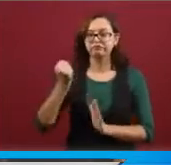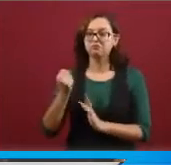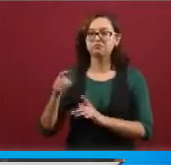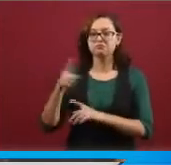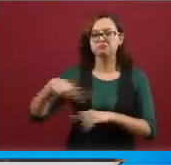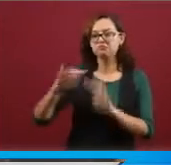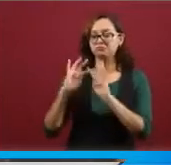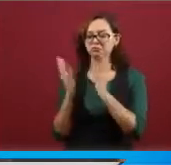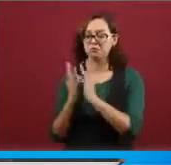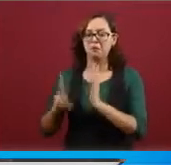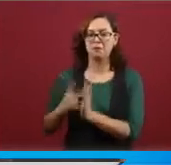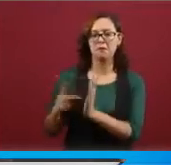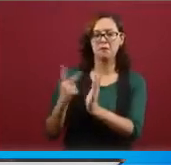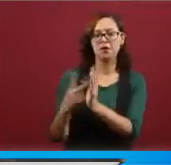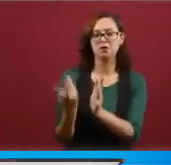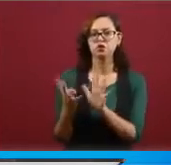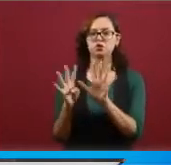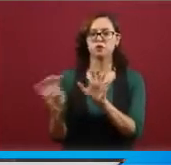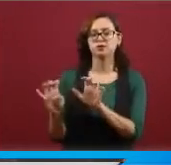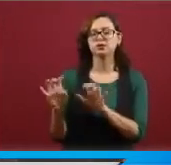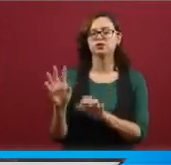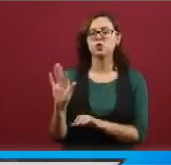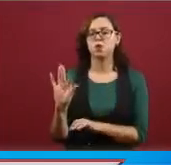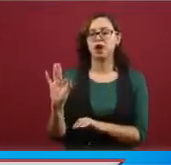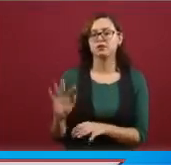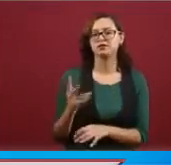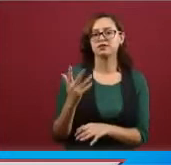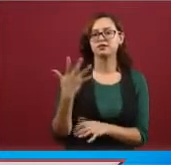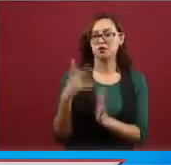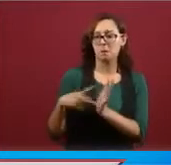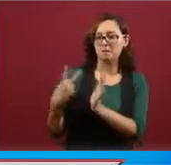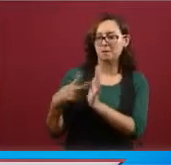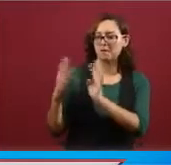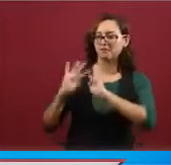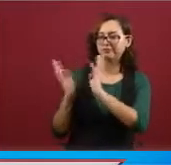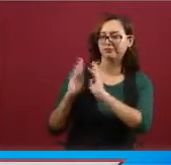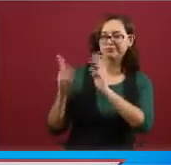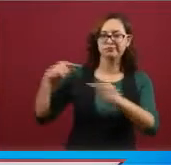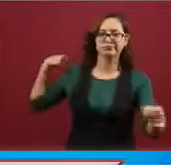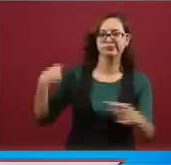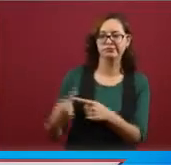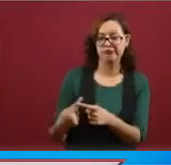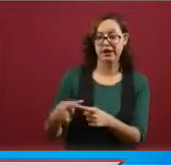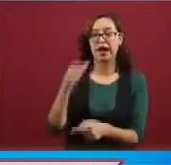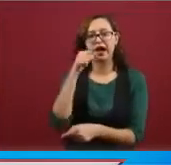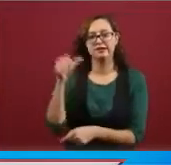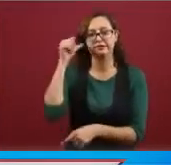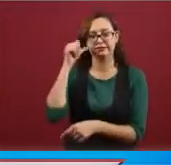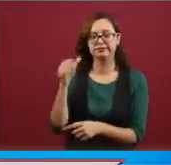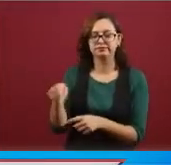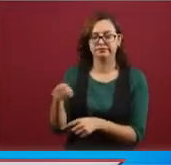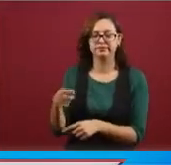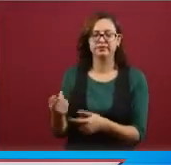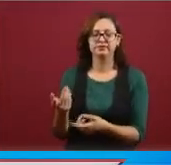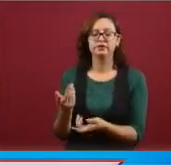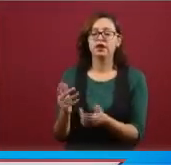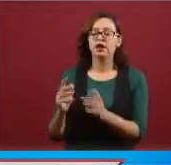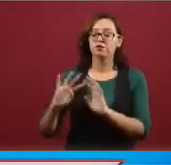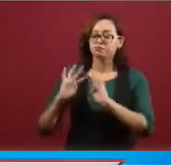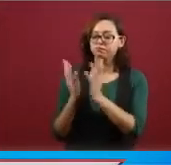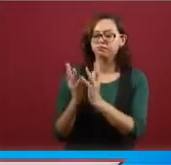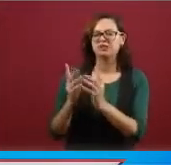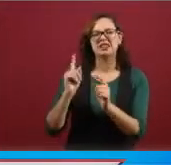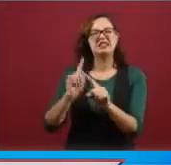Se reajusta la inversión y la exploración de aguas someras y terrestres luego del fracaso que representó la explotación en aguas profundas, que propició también